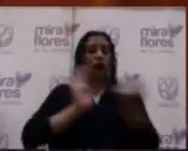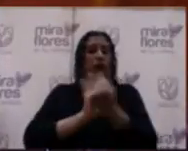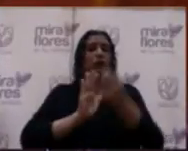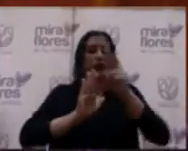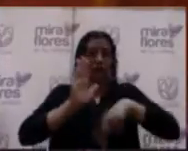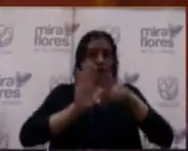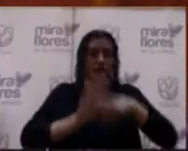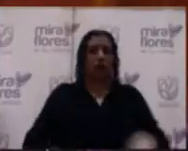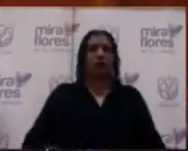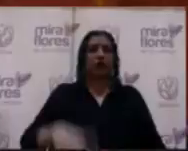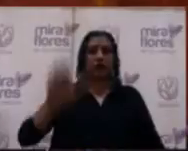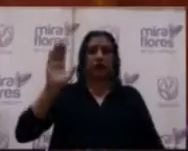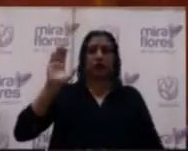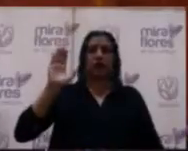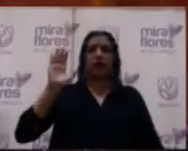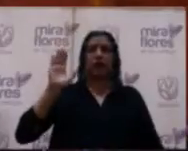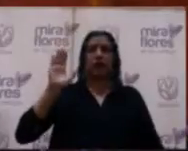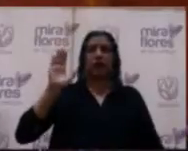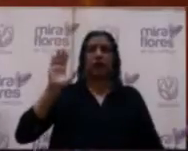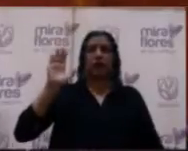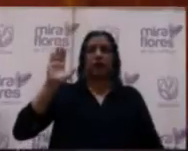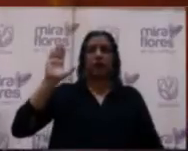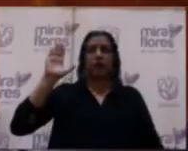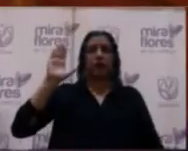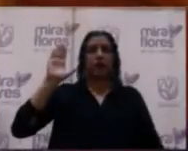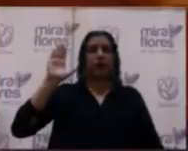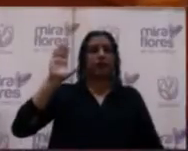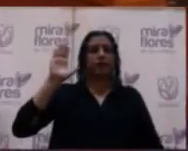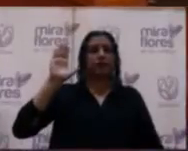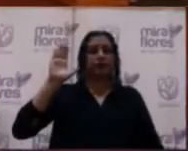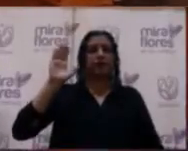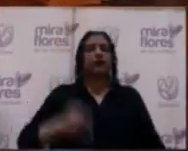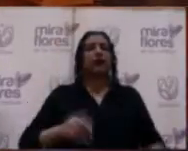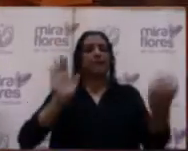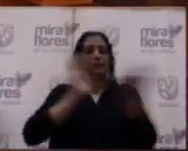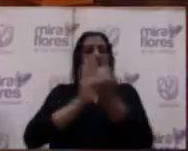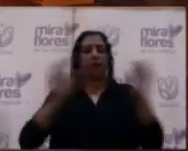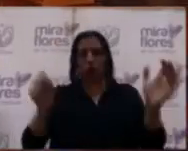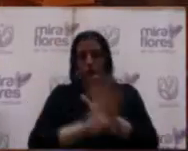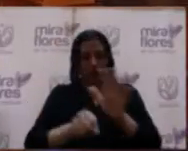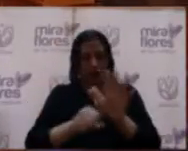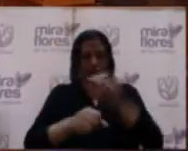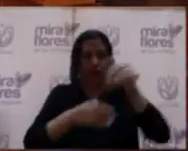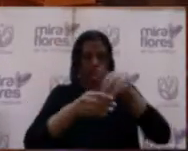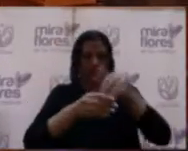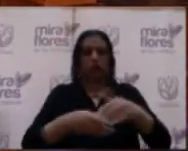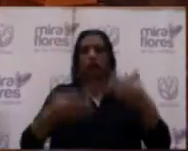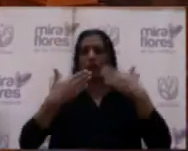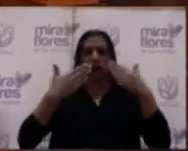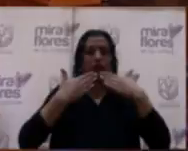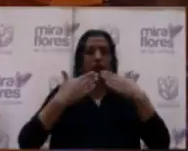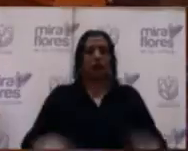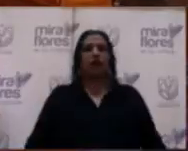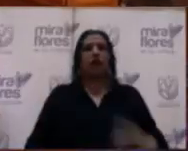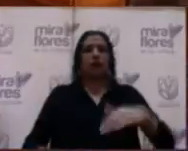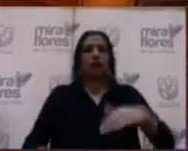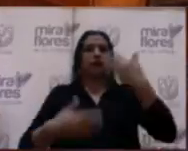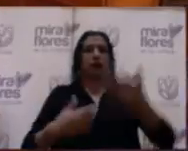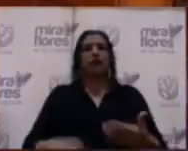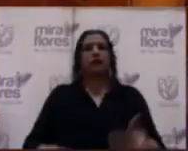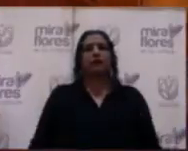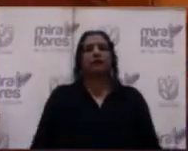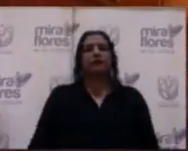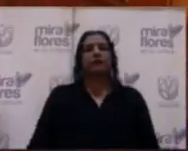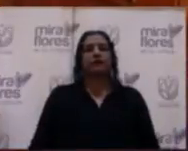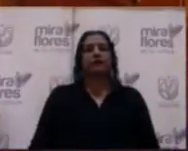ordenanza propuesta, se van a expresar en señal de conformidad. Se aprueba por unanimidad de votos. Muchas gracias. Vamos al siguiente punto.